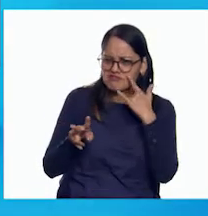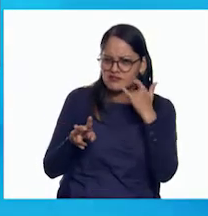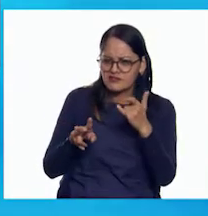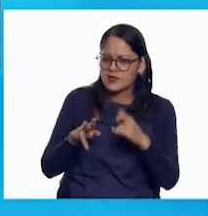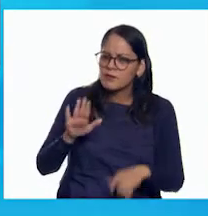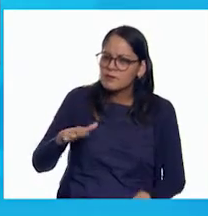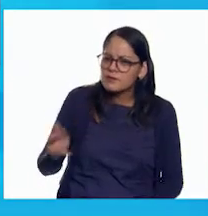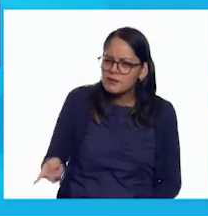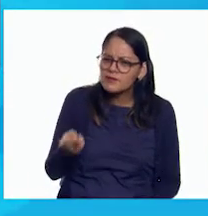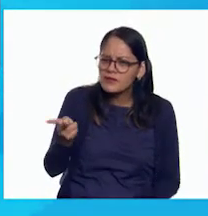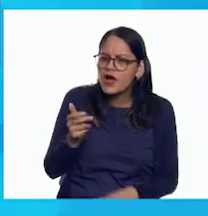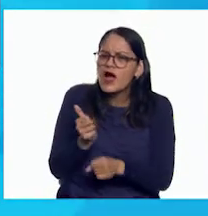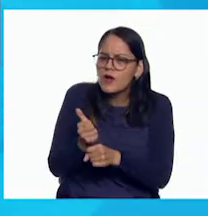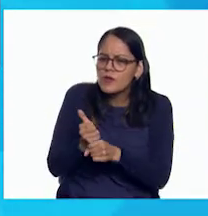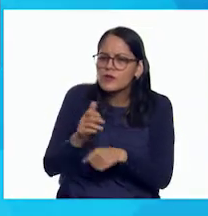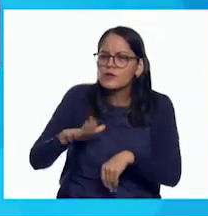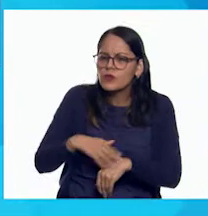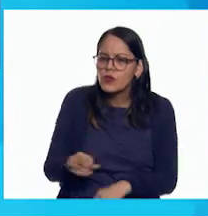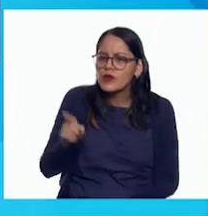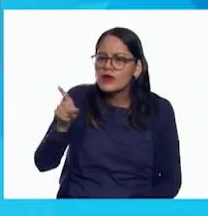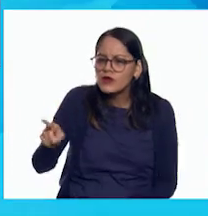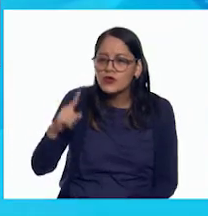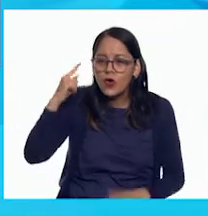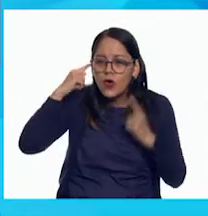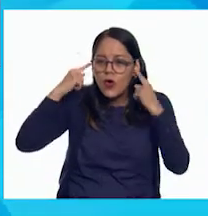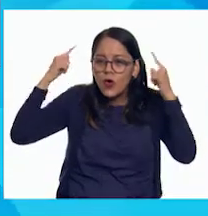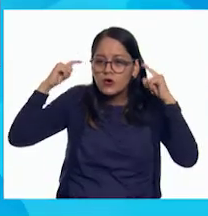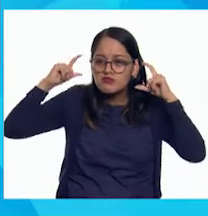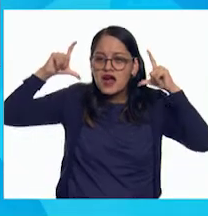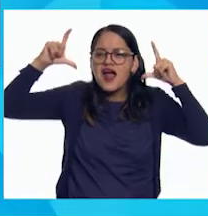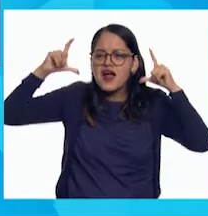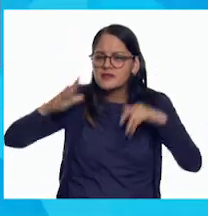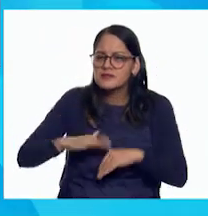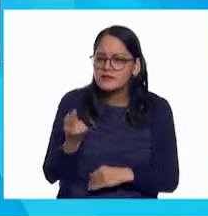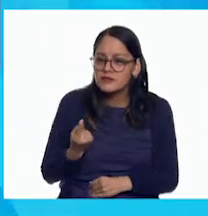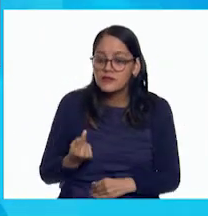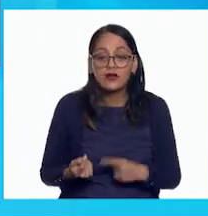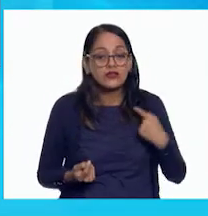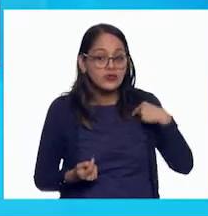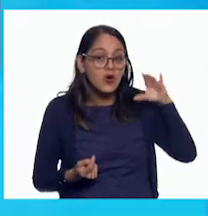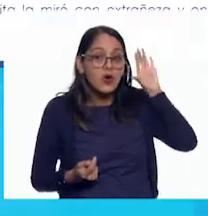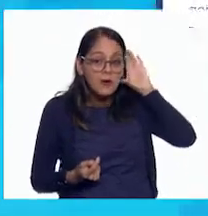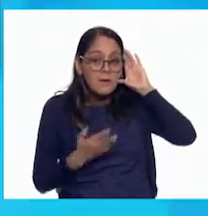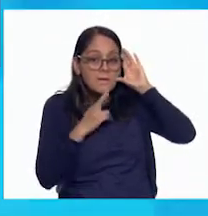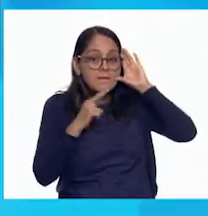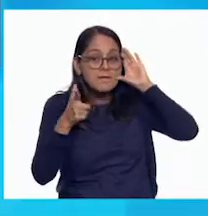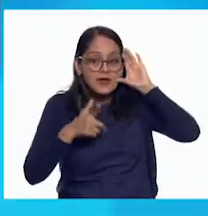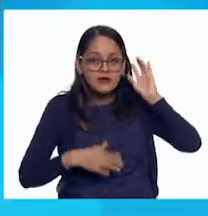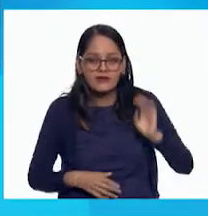entonces le preguntó, abuela, ¿por qué tienes esas orejas tan grandes para escucharte mejor?